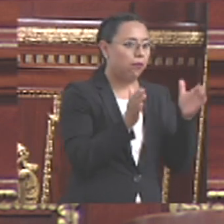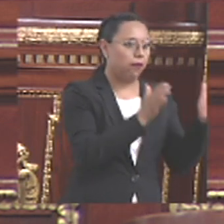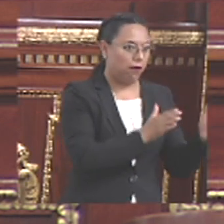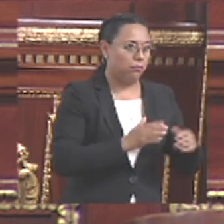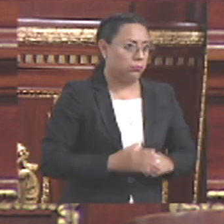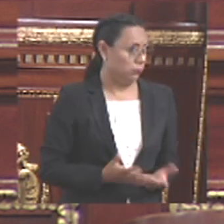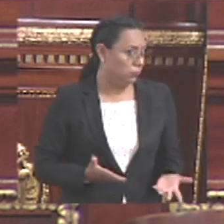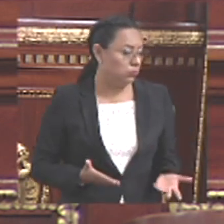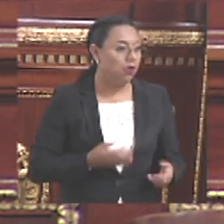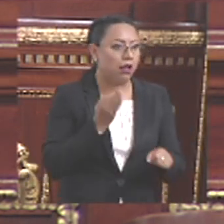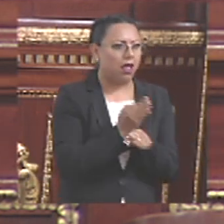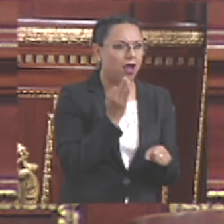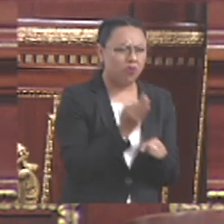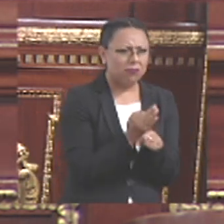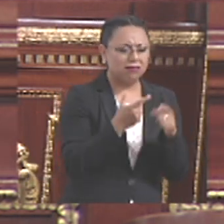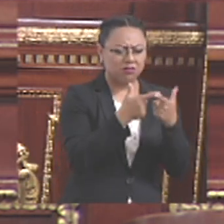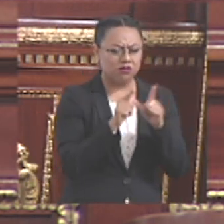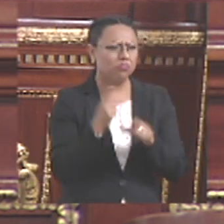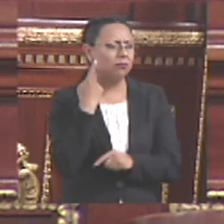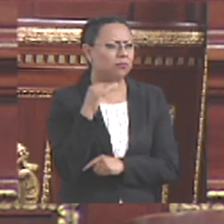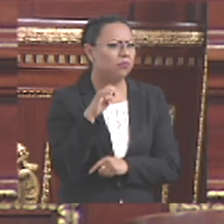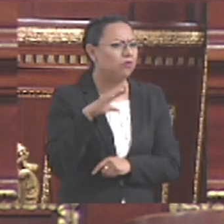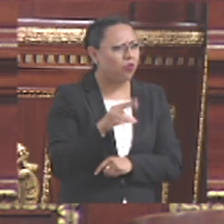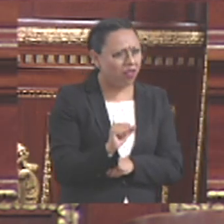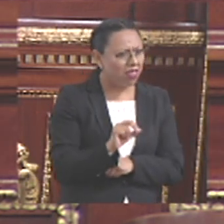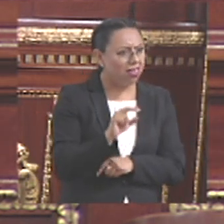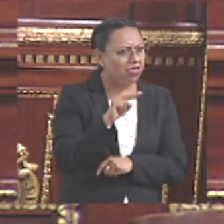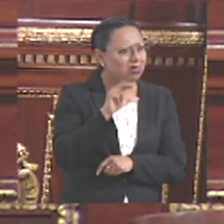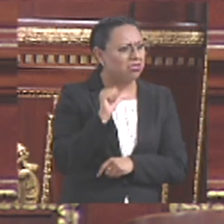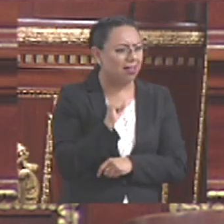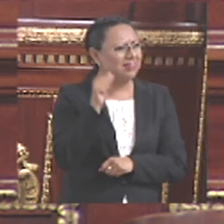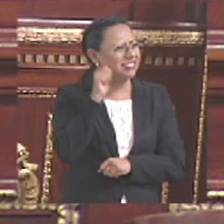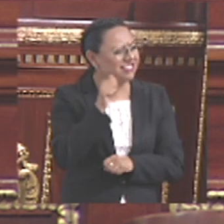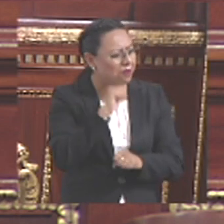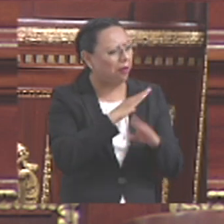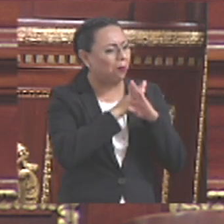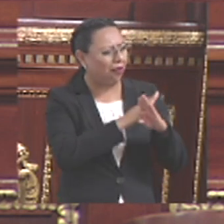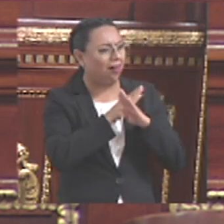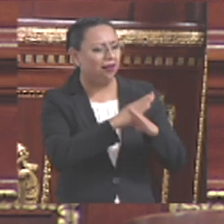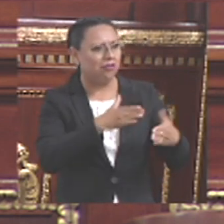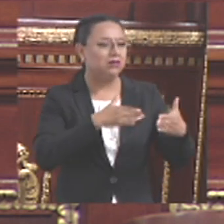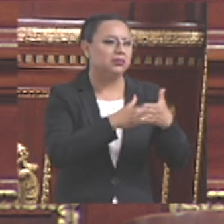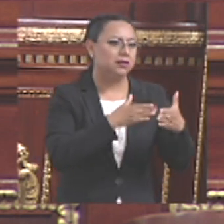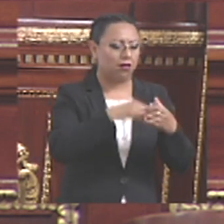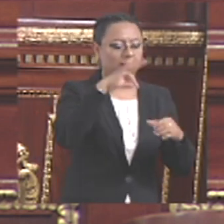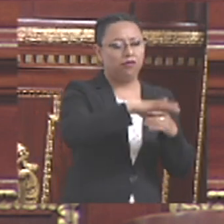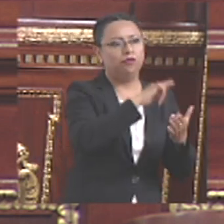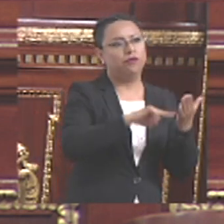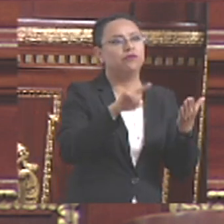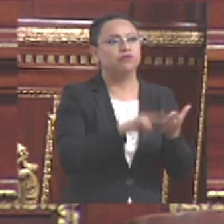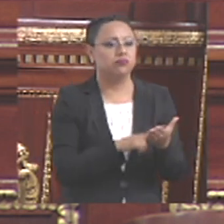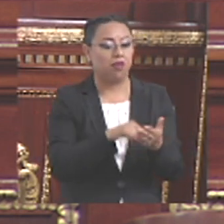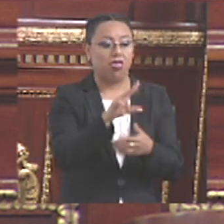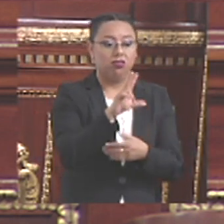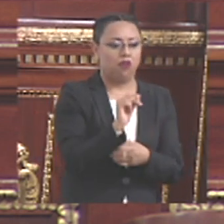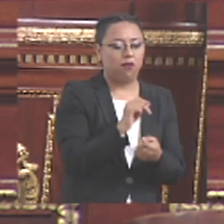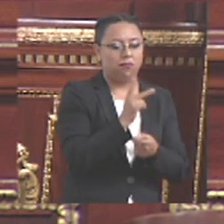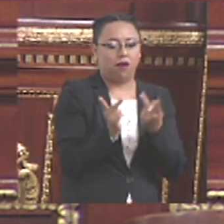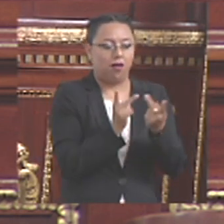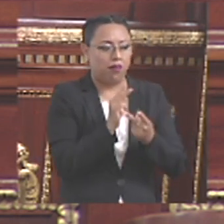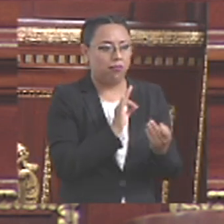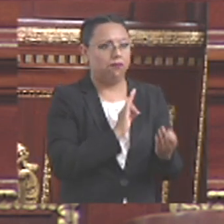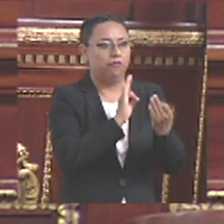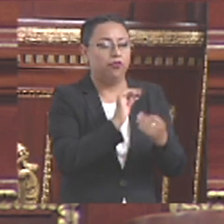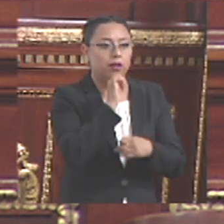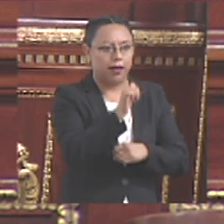Morena bloquea sistemáticamente y vota en contra de la rendición de cuentas? ¿Por qué votaron